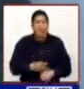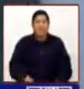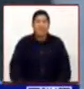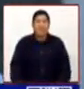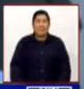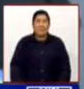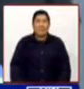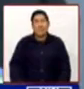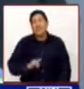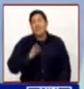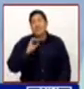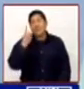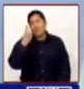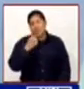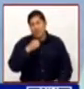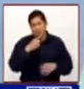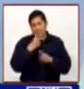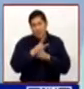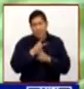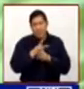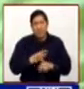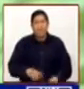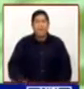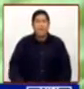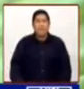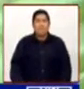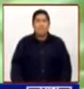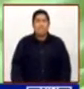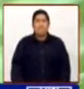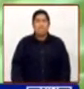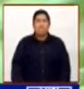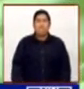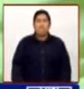pues. ¿No? Yo nomás cuido.